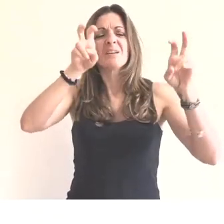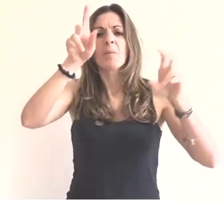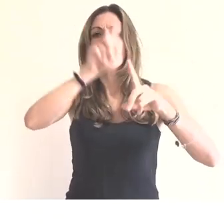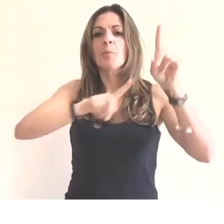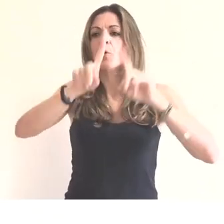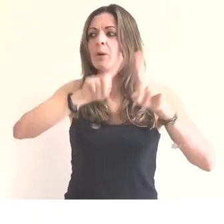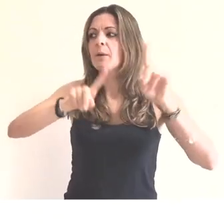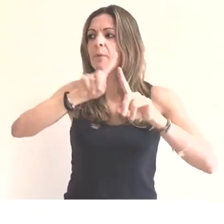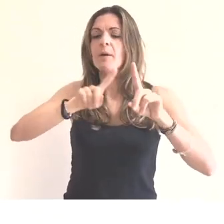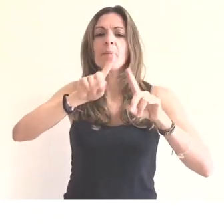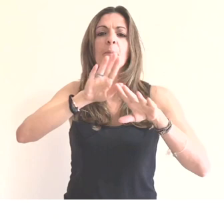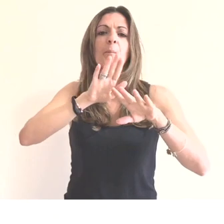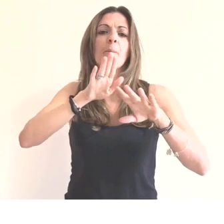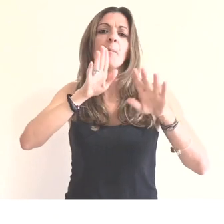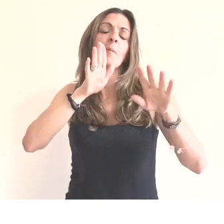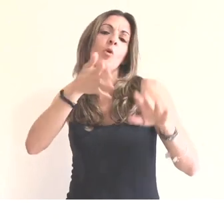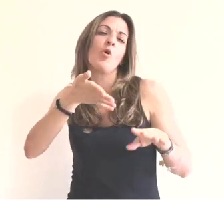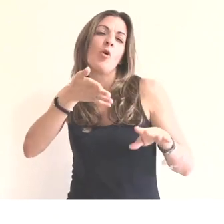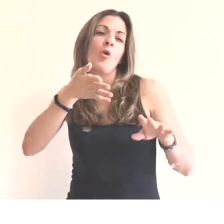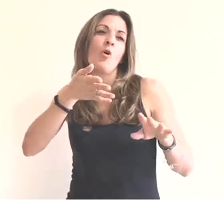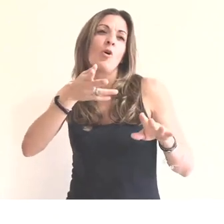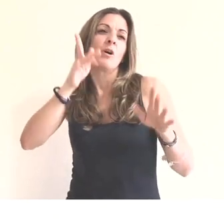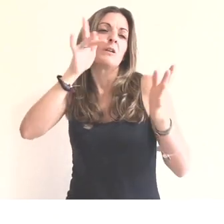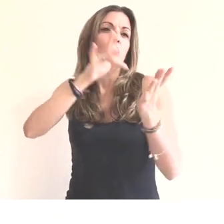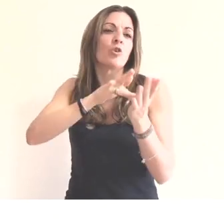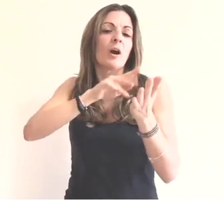Muchas personas me habéis comentado el problema